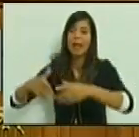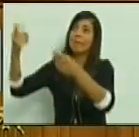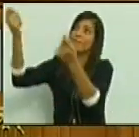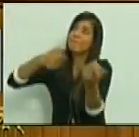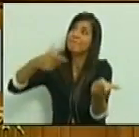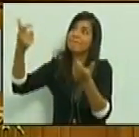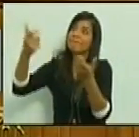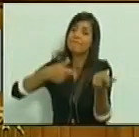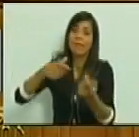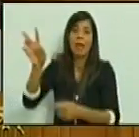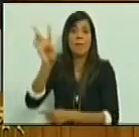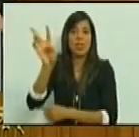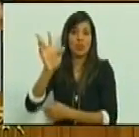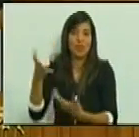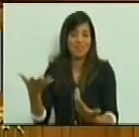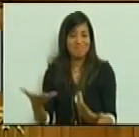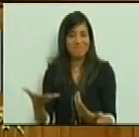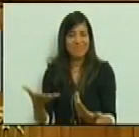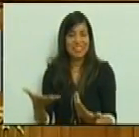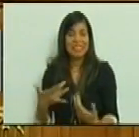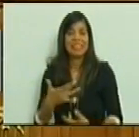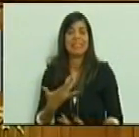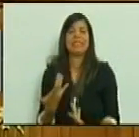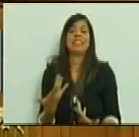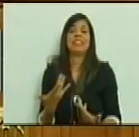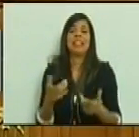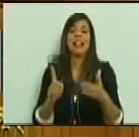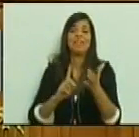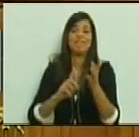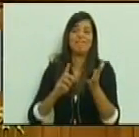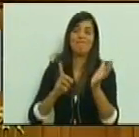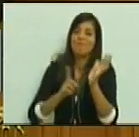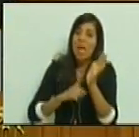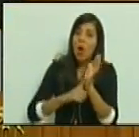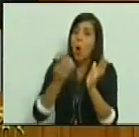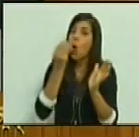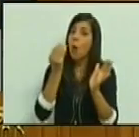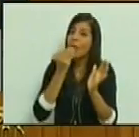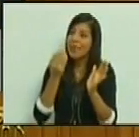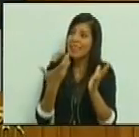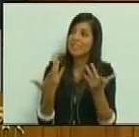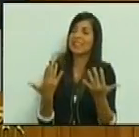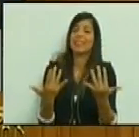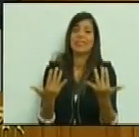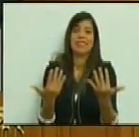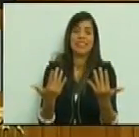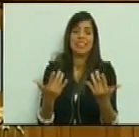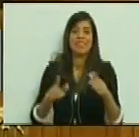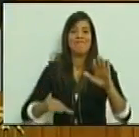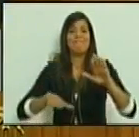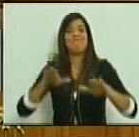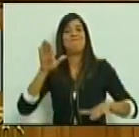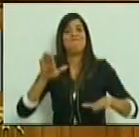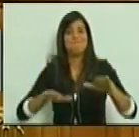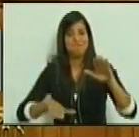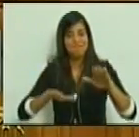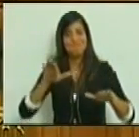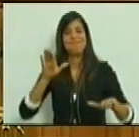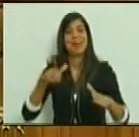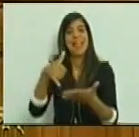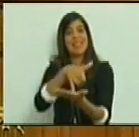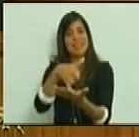nuestro país. Así que el concepto de seguridad y soberanía agroalimentaria es un concepto en donde el tema de la